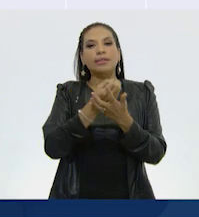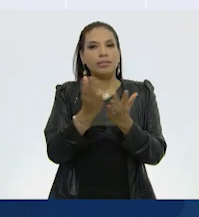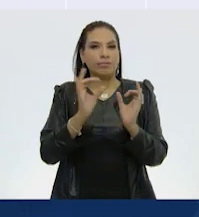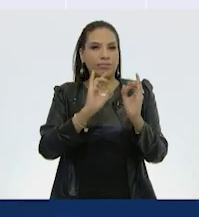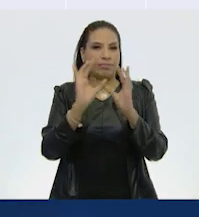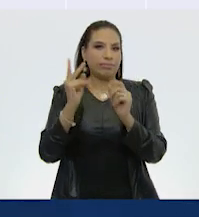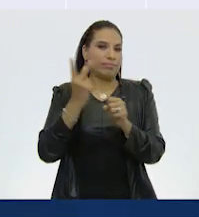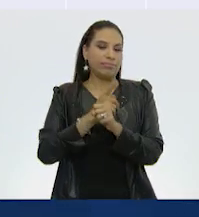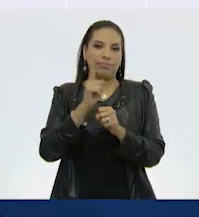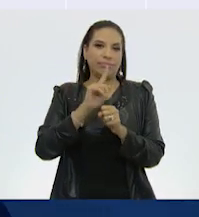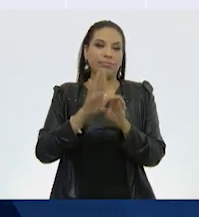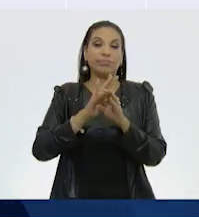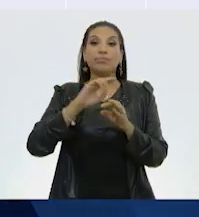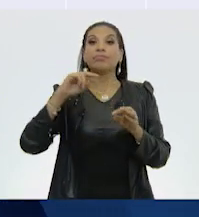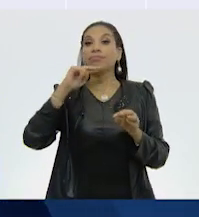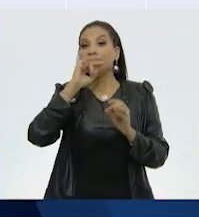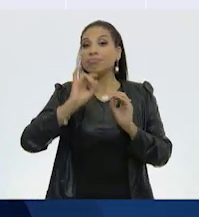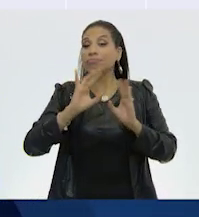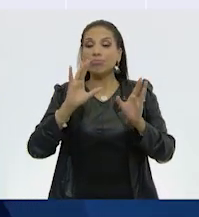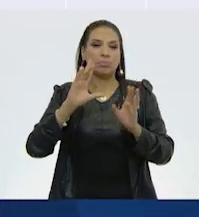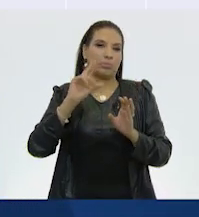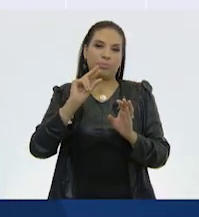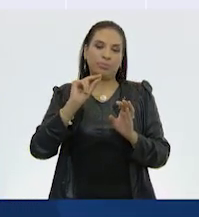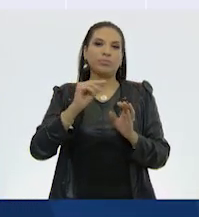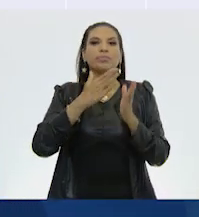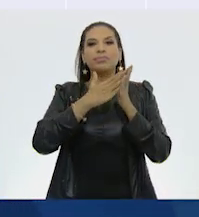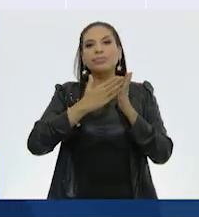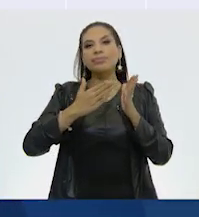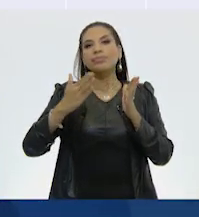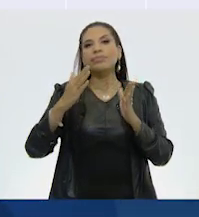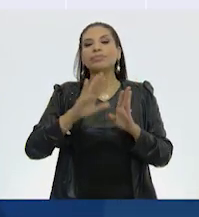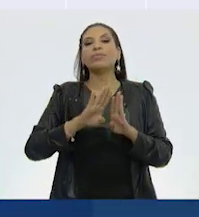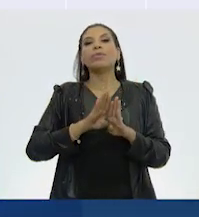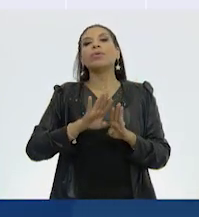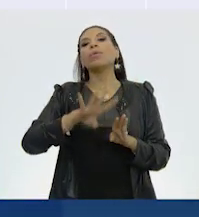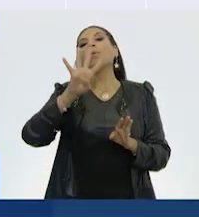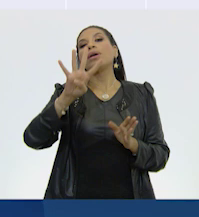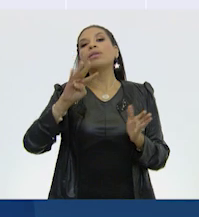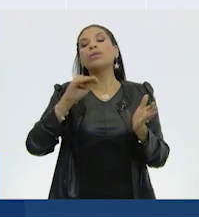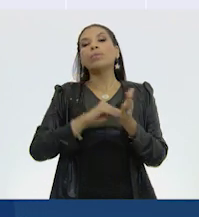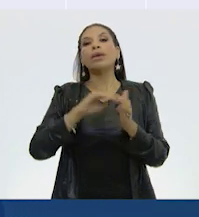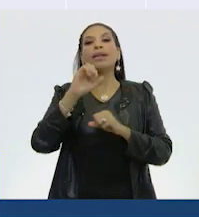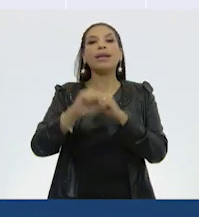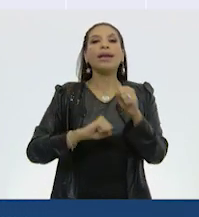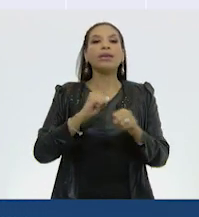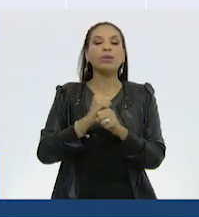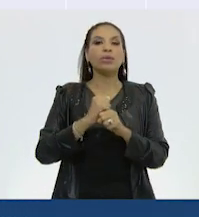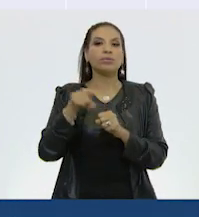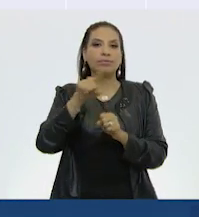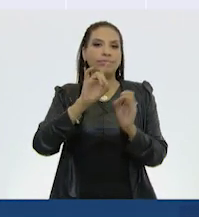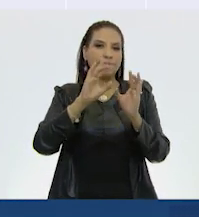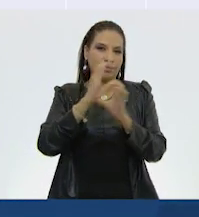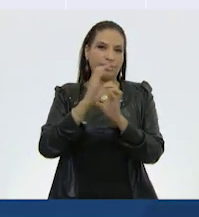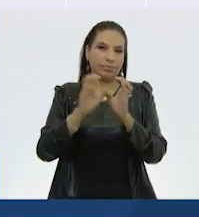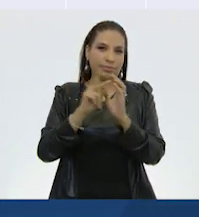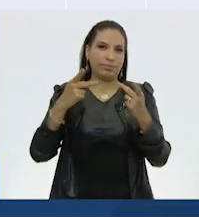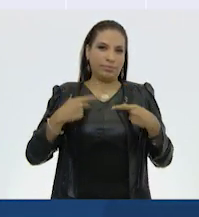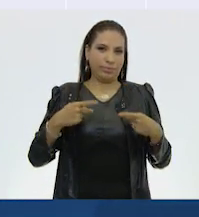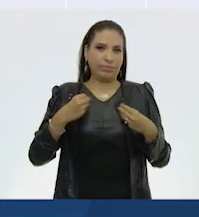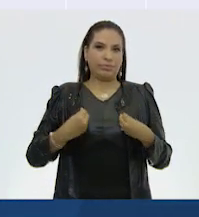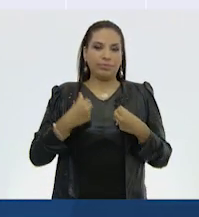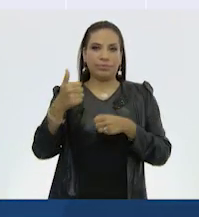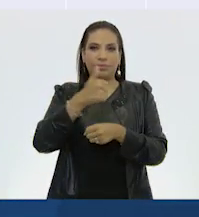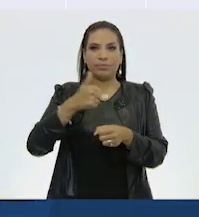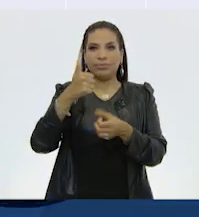no ocurren de la noche a la mañana. Tuvieron que pasar alrededor de 4000 años para que estos pequeños poblados